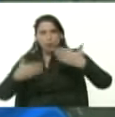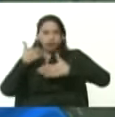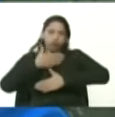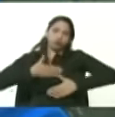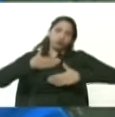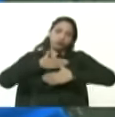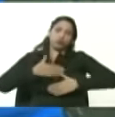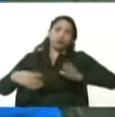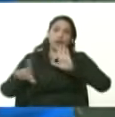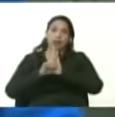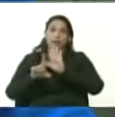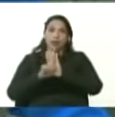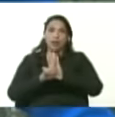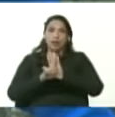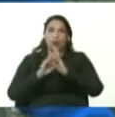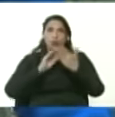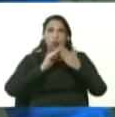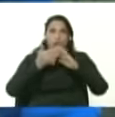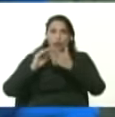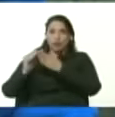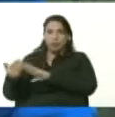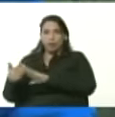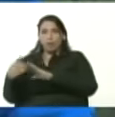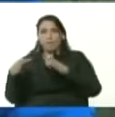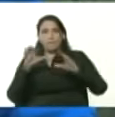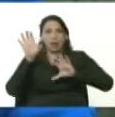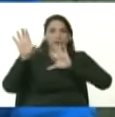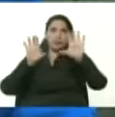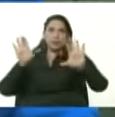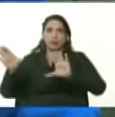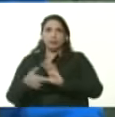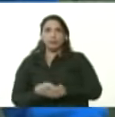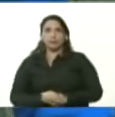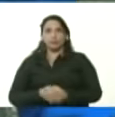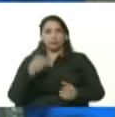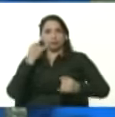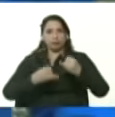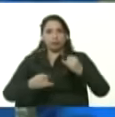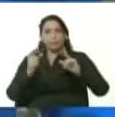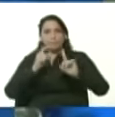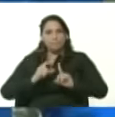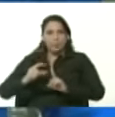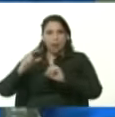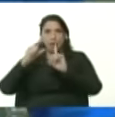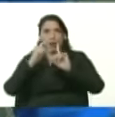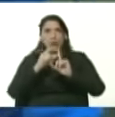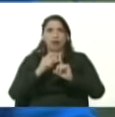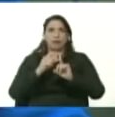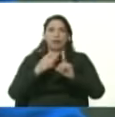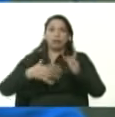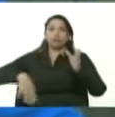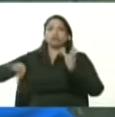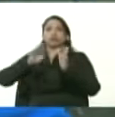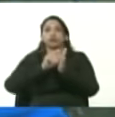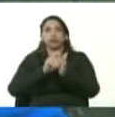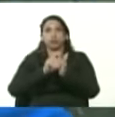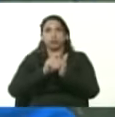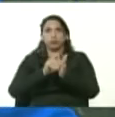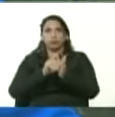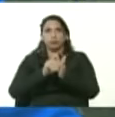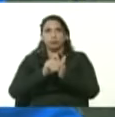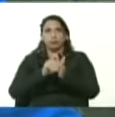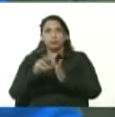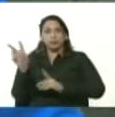y legal de la comunidad de naciones. Culmino mis palabras reafirmando